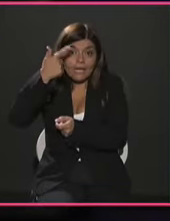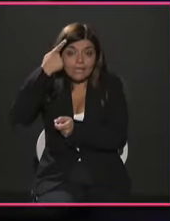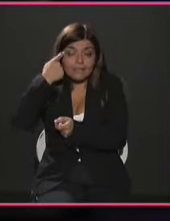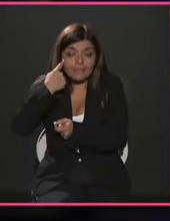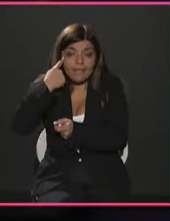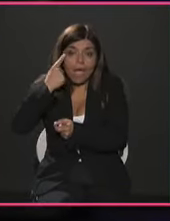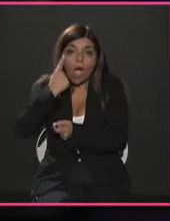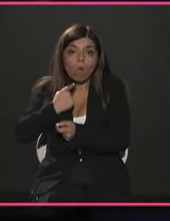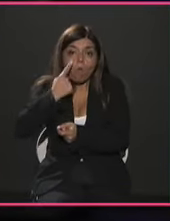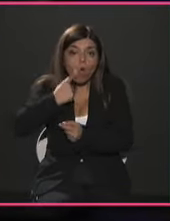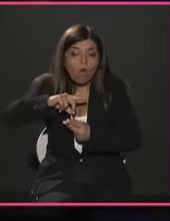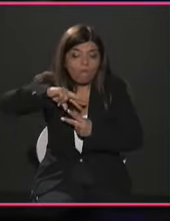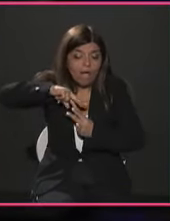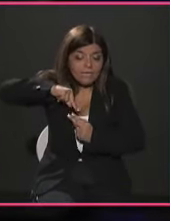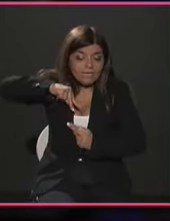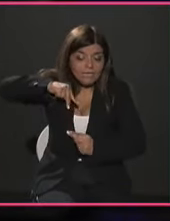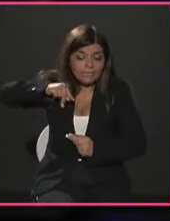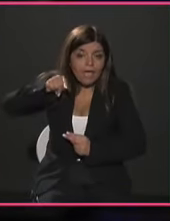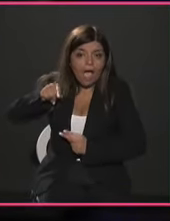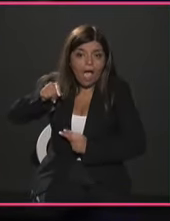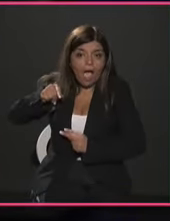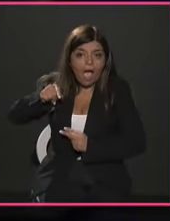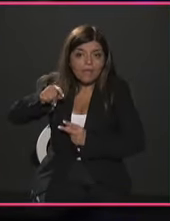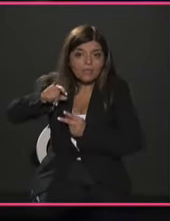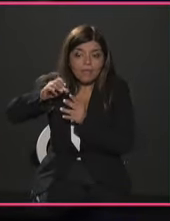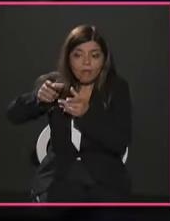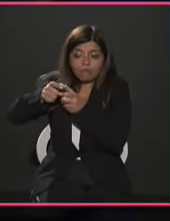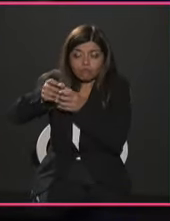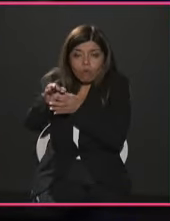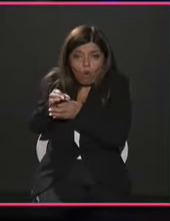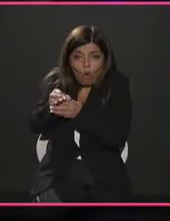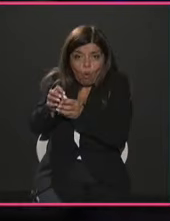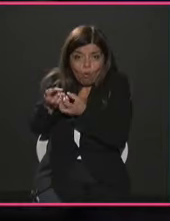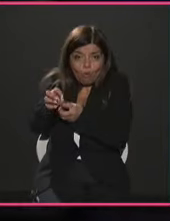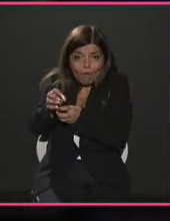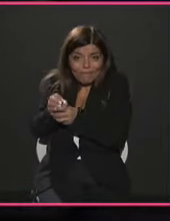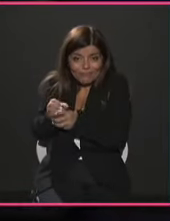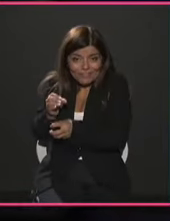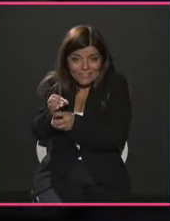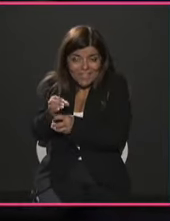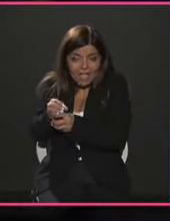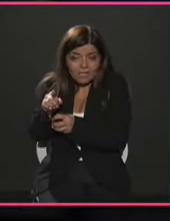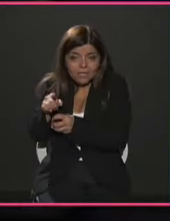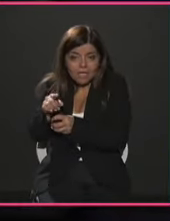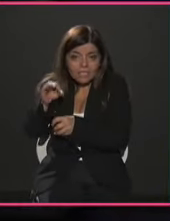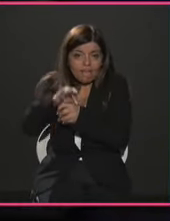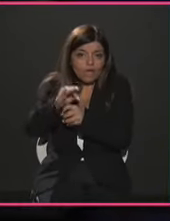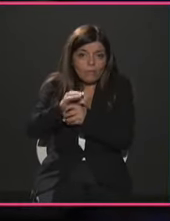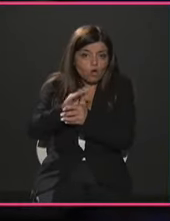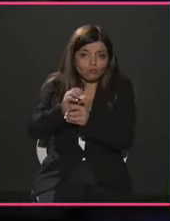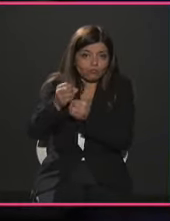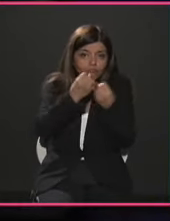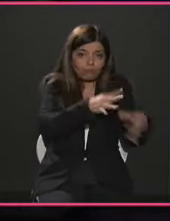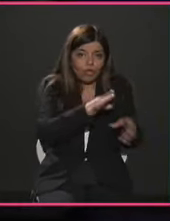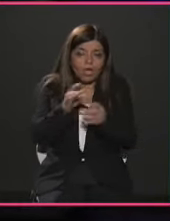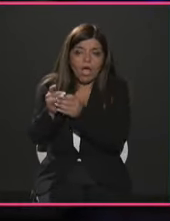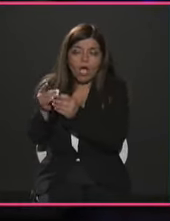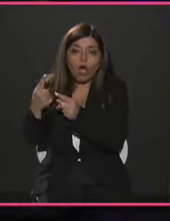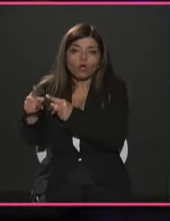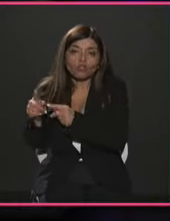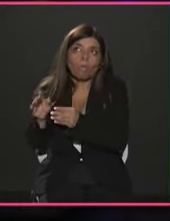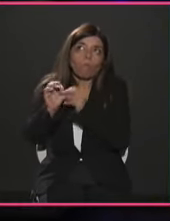de genética y dirán Ah este embrión va a tener esta enfermedad Así que no lo vamos a transferir este puede tener